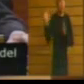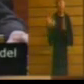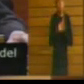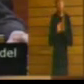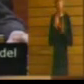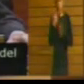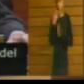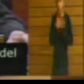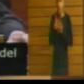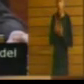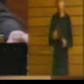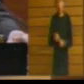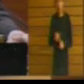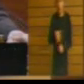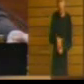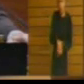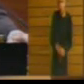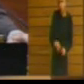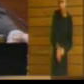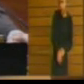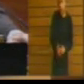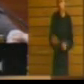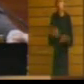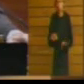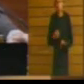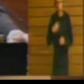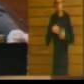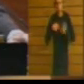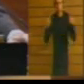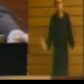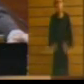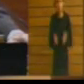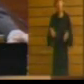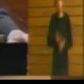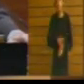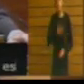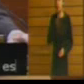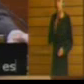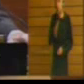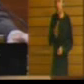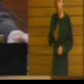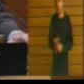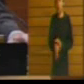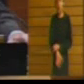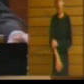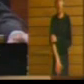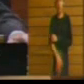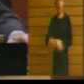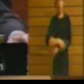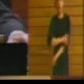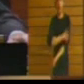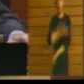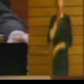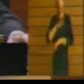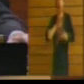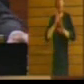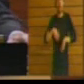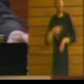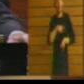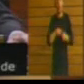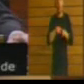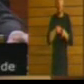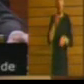punto hablamos de que no haya influencias en esta campaña. ¿Por qué? Porque fundamentalmente al final con este tipo